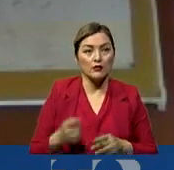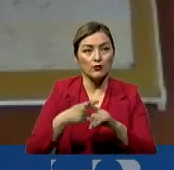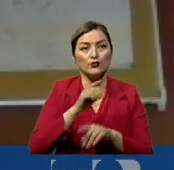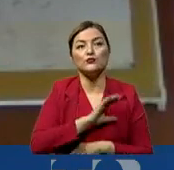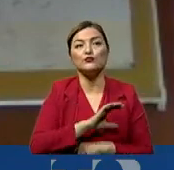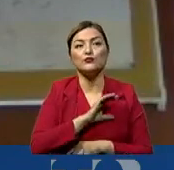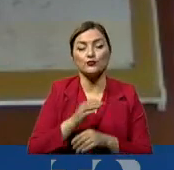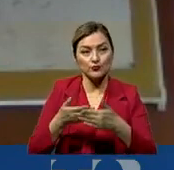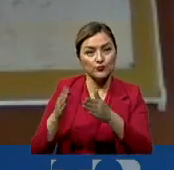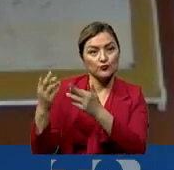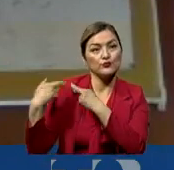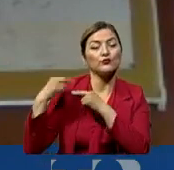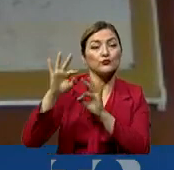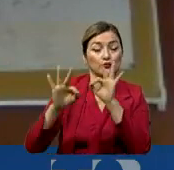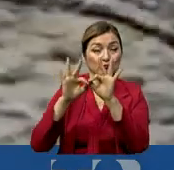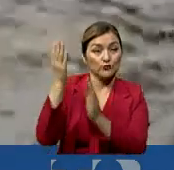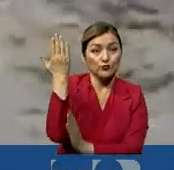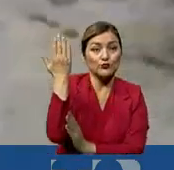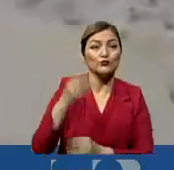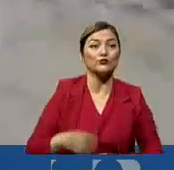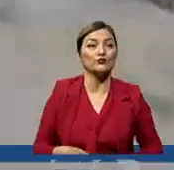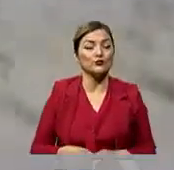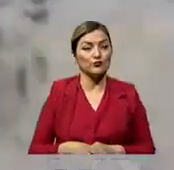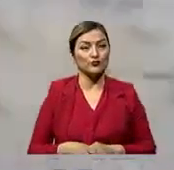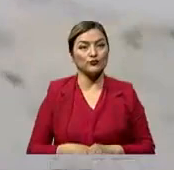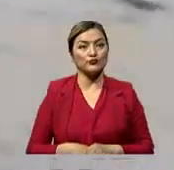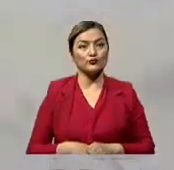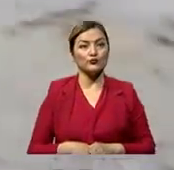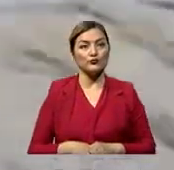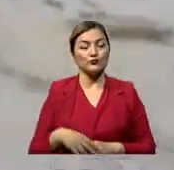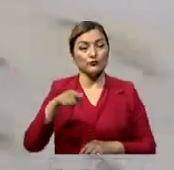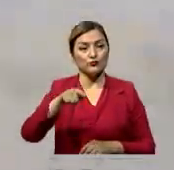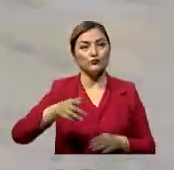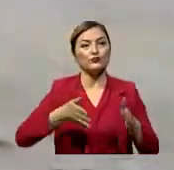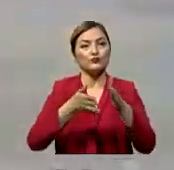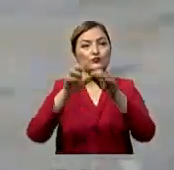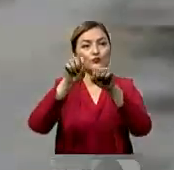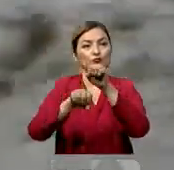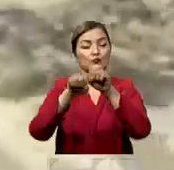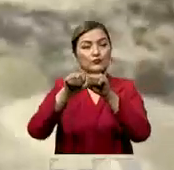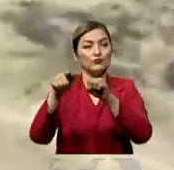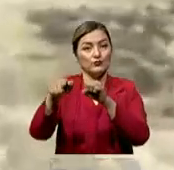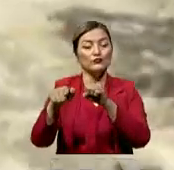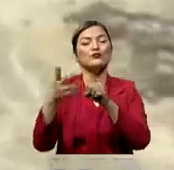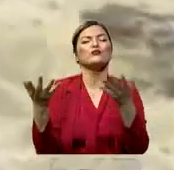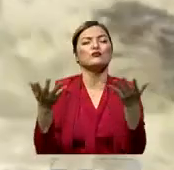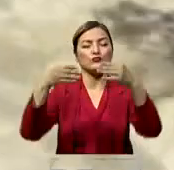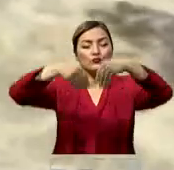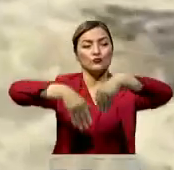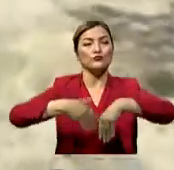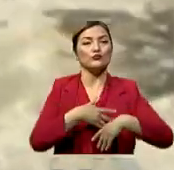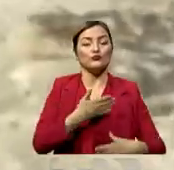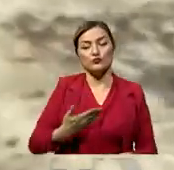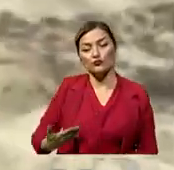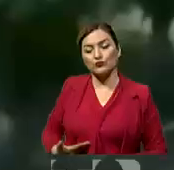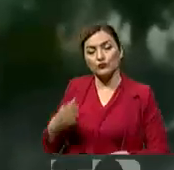autónomos descentralizados, prefecturas, alcaldías. Pero no son las únicas vías afectadas en el país por las lluvias. El presidente del COE